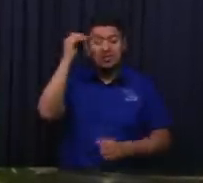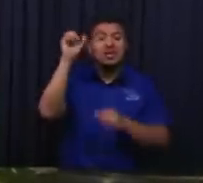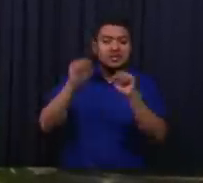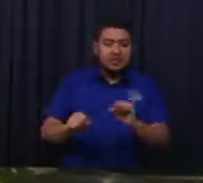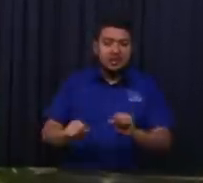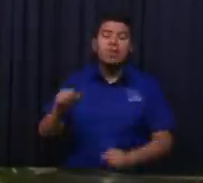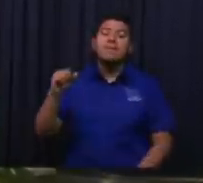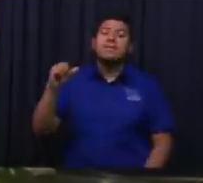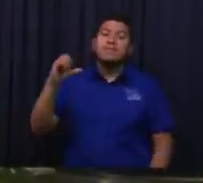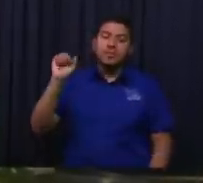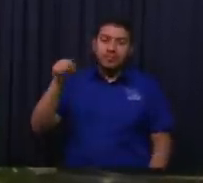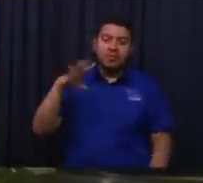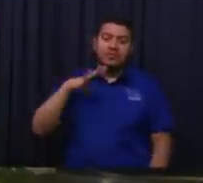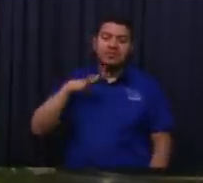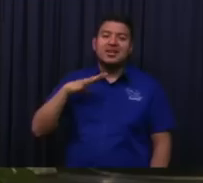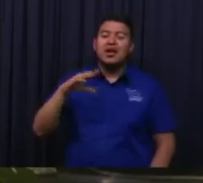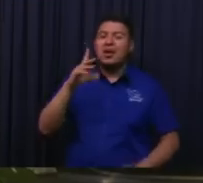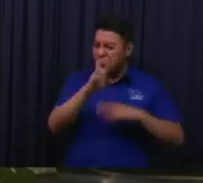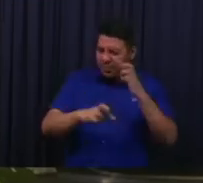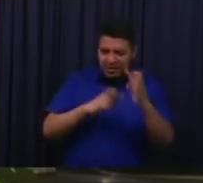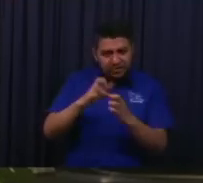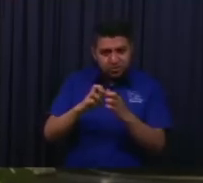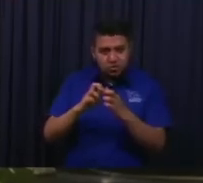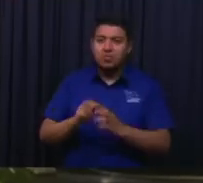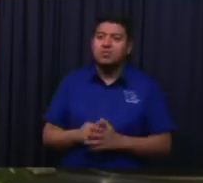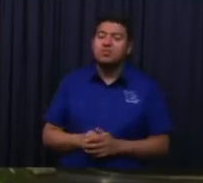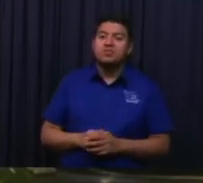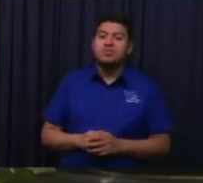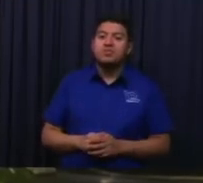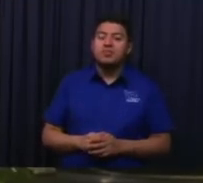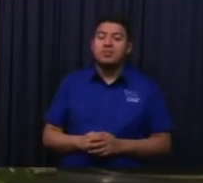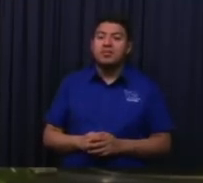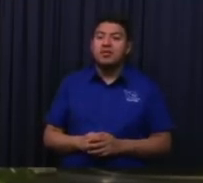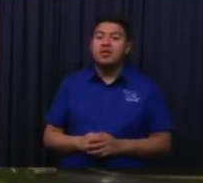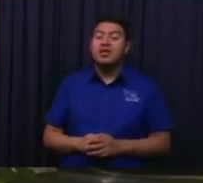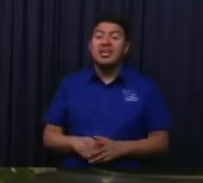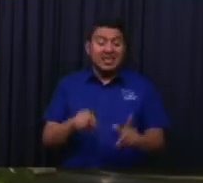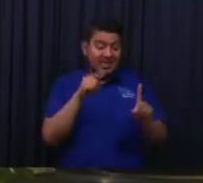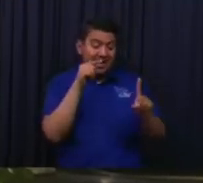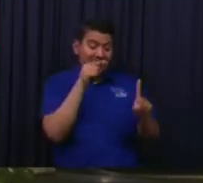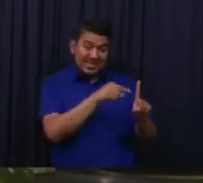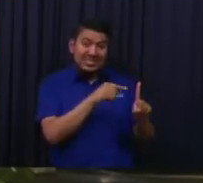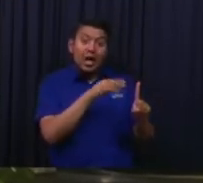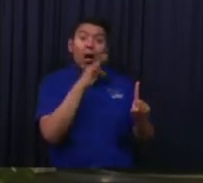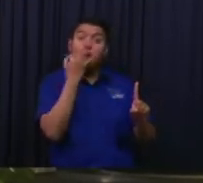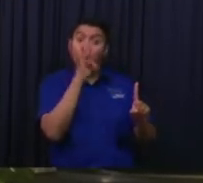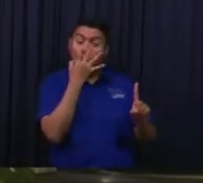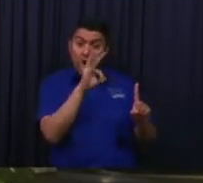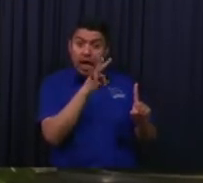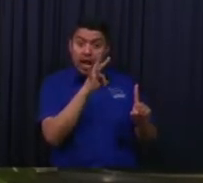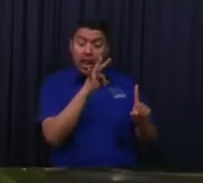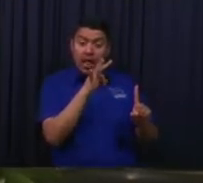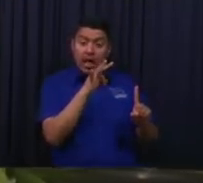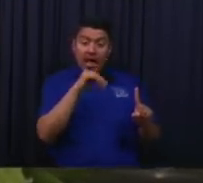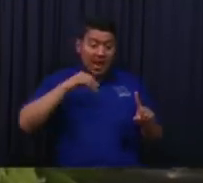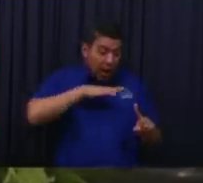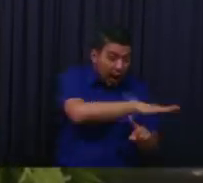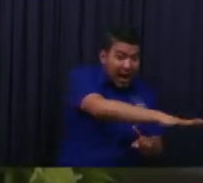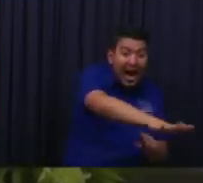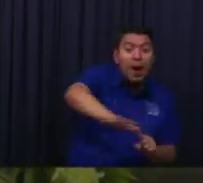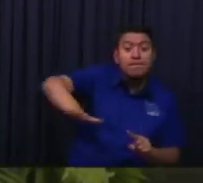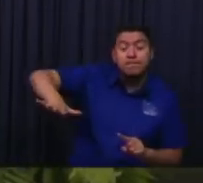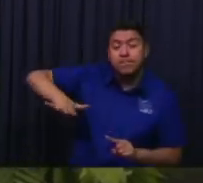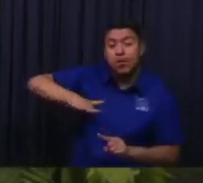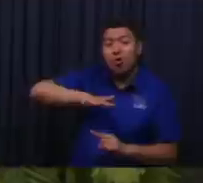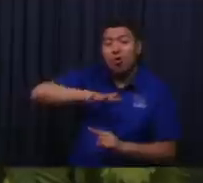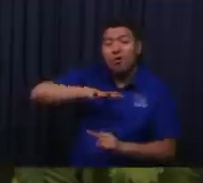esta ya está perfecta. Su campo se llama el campo de la perfecta. Entonces el vino que sale de